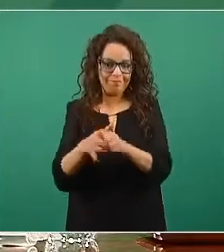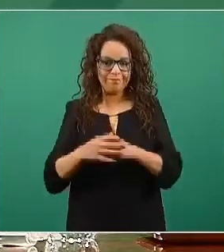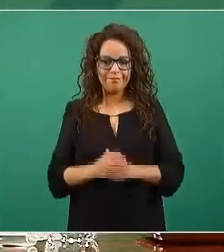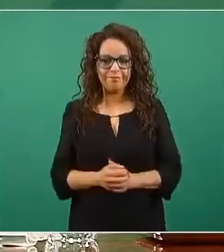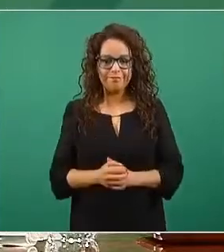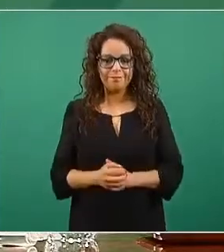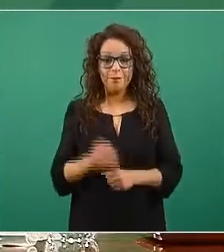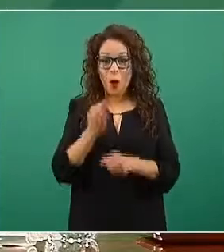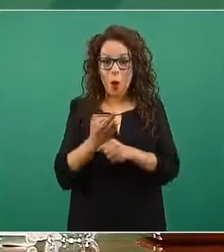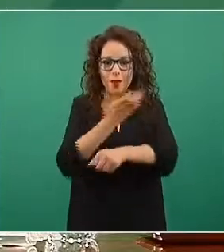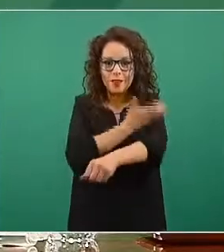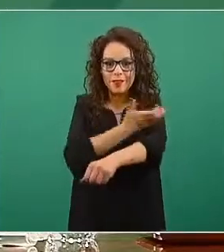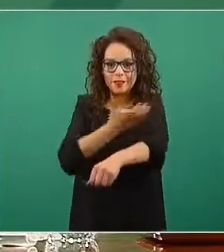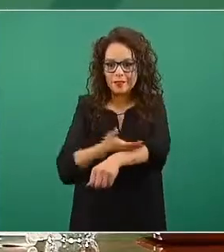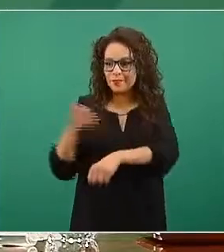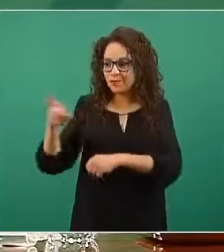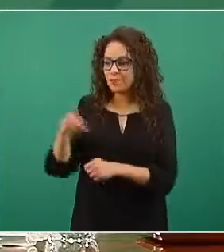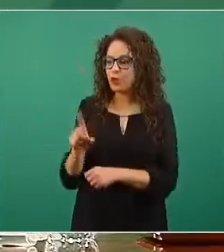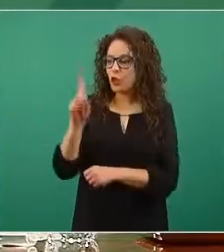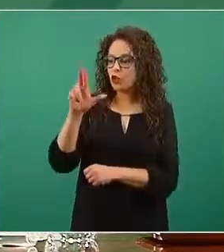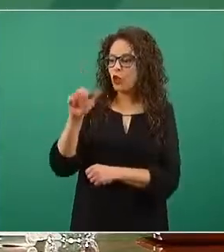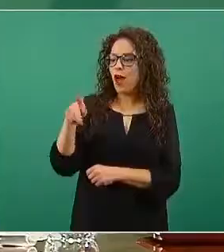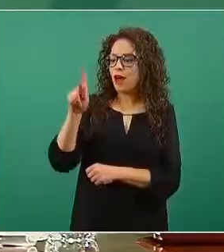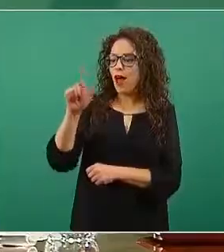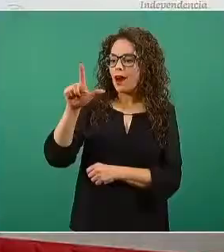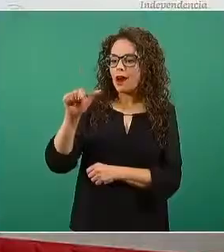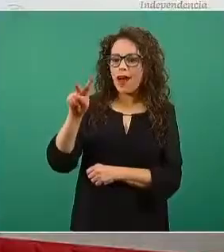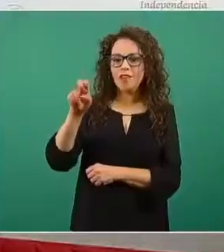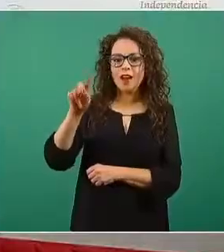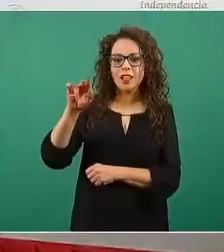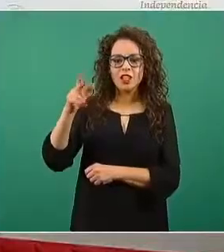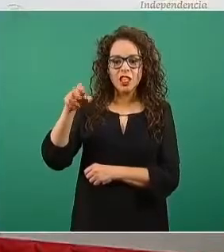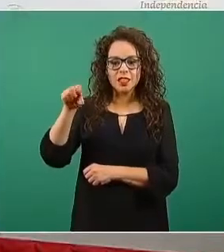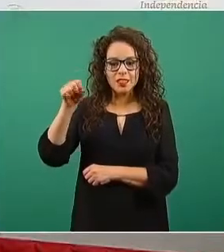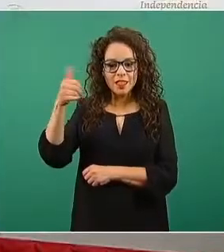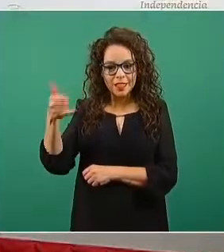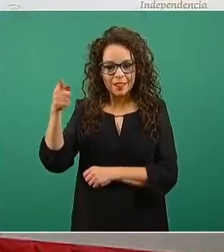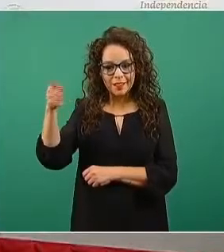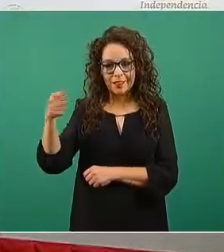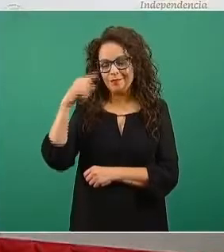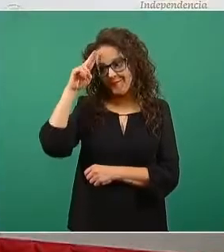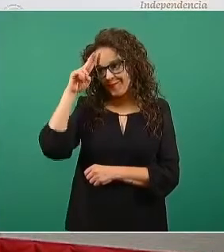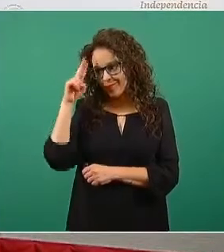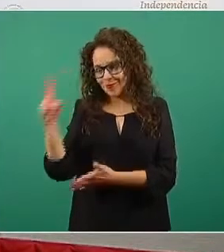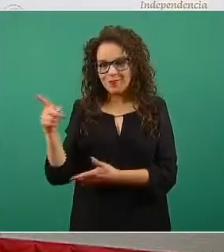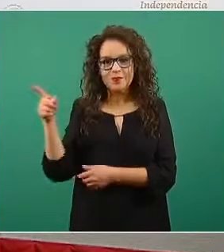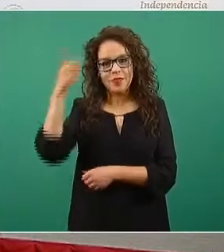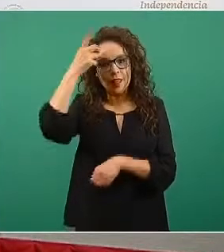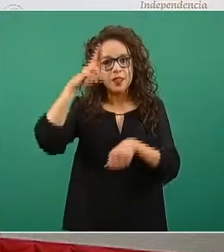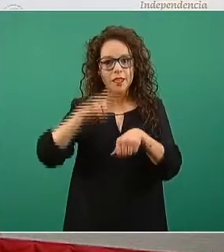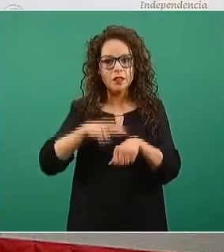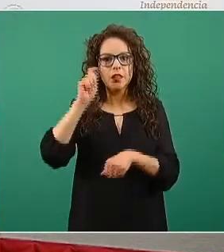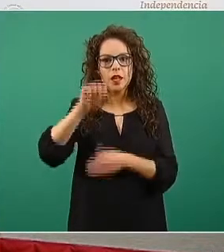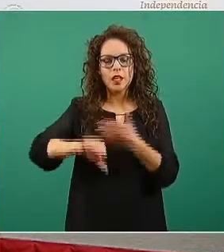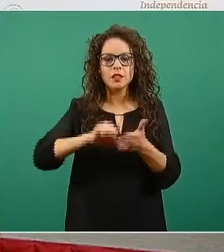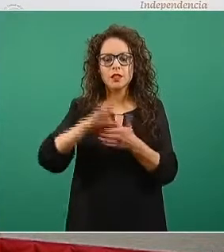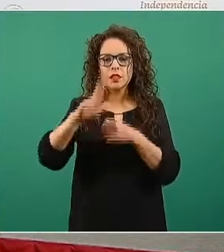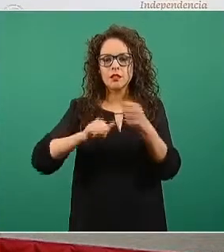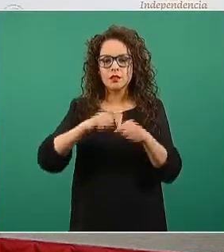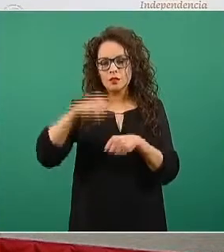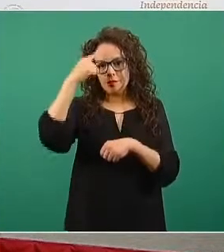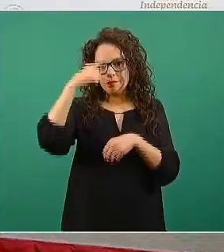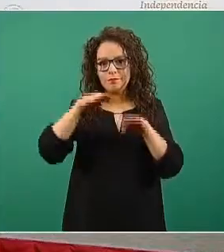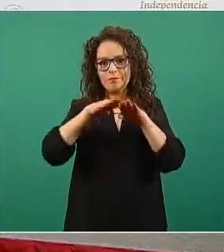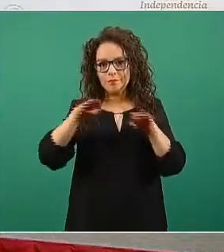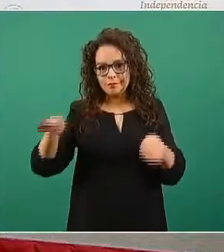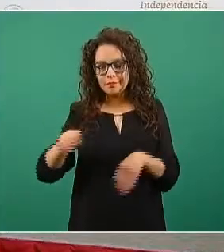me acompañe la doctora Carla Berdichevsky, quien es la directora general del Centro Nacional de Equidad de Género y Salud Reproductiva,